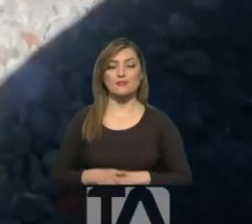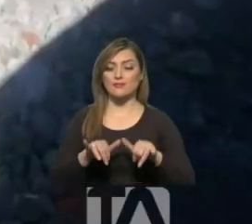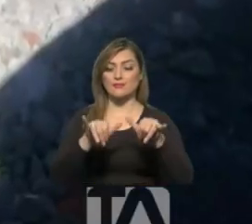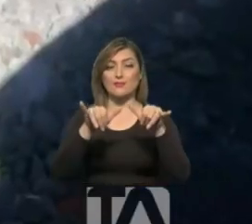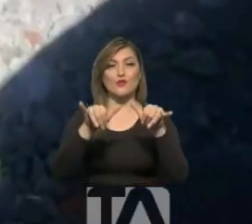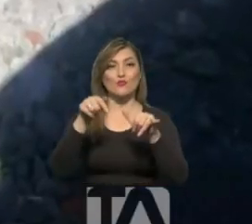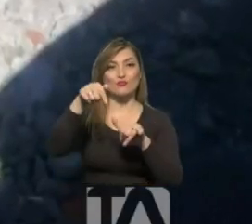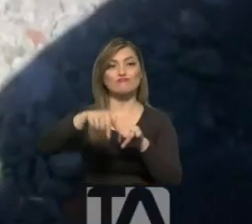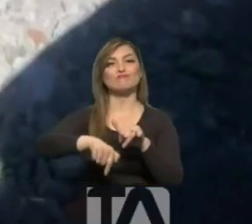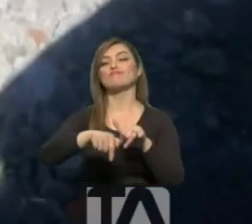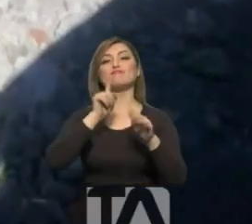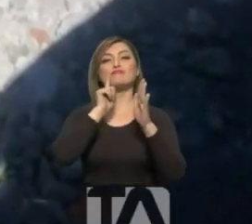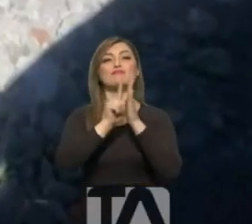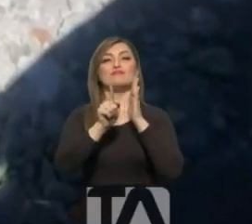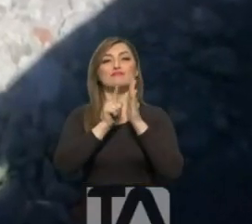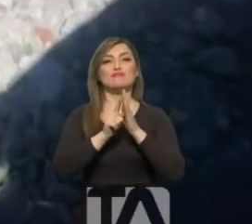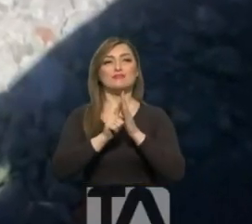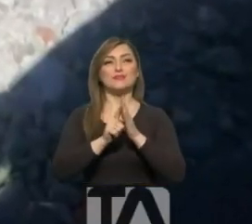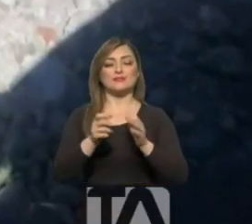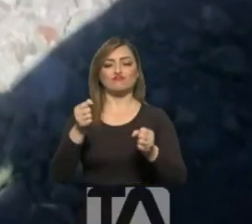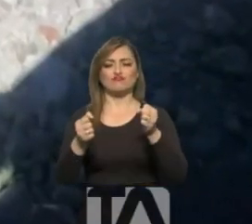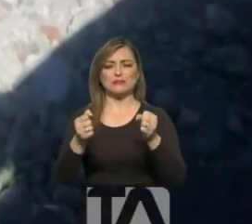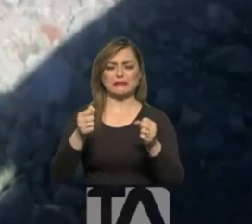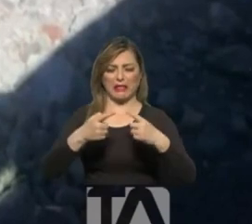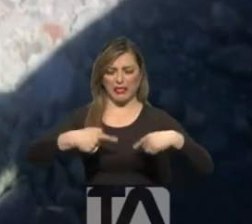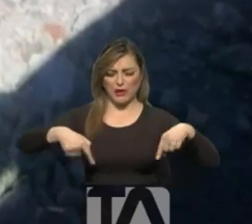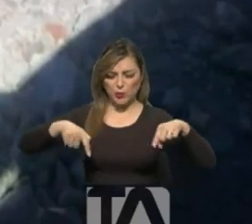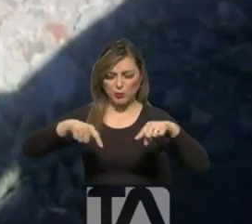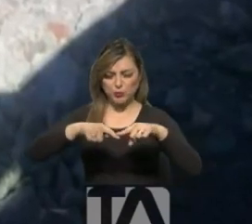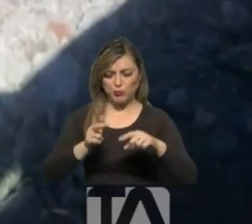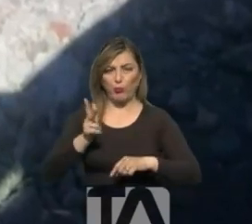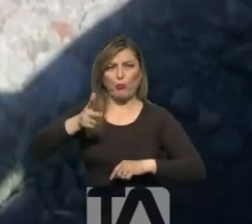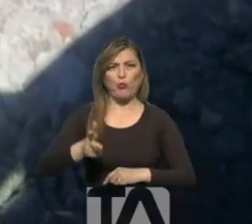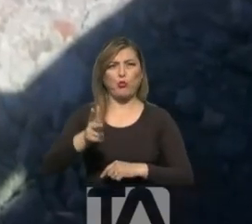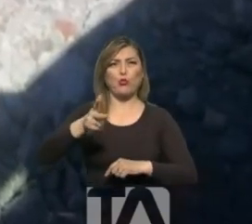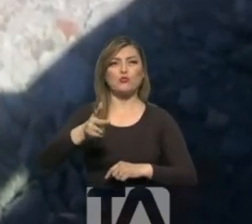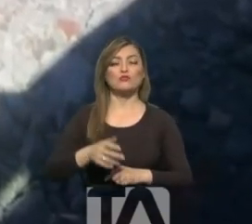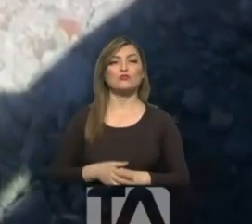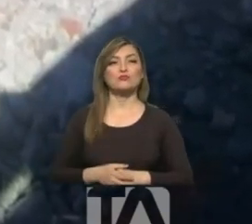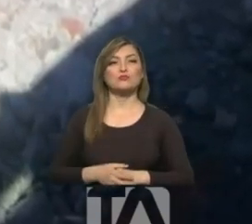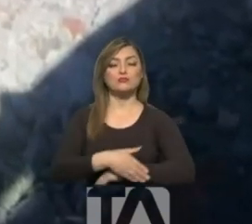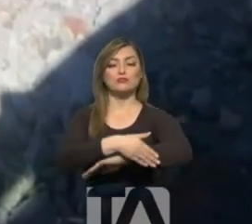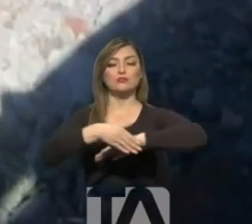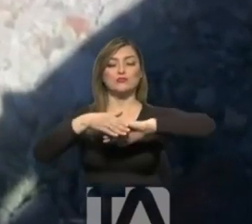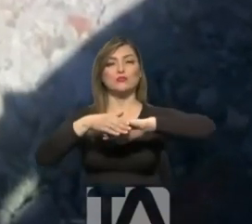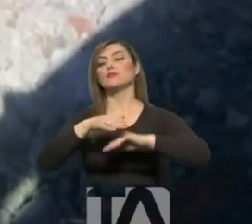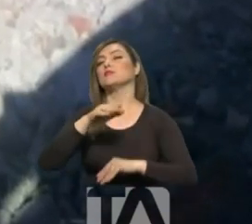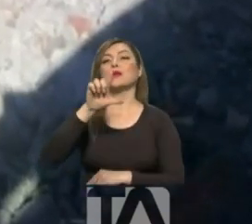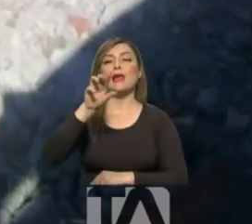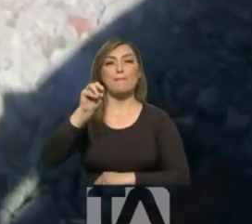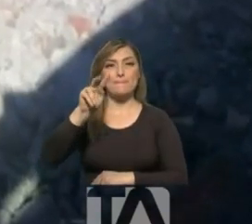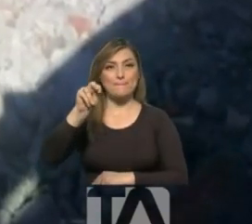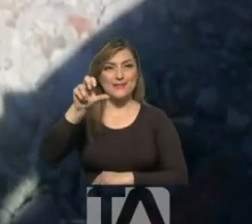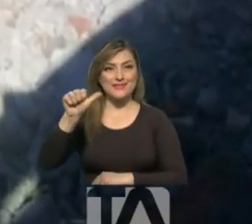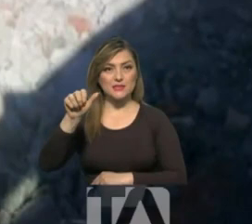Continúan llegando a este espacio denuncias del mal estado de las calles de la capital. Esta vez, los moradores de la calle Francisco Namiña y Galo Plaza en el norte de